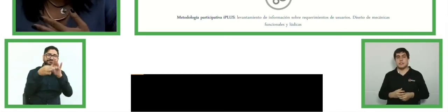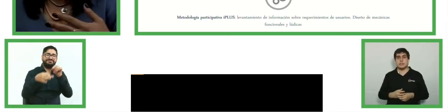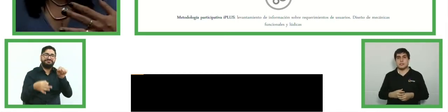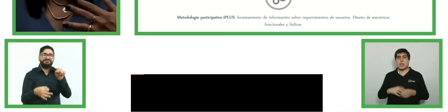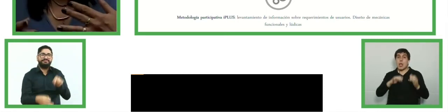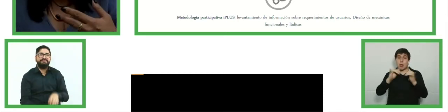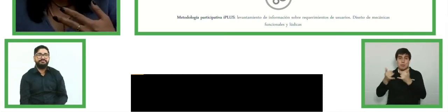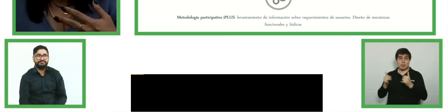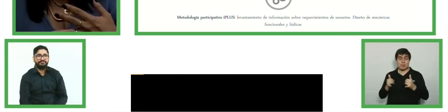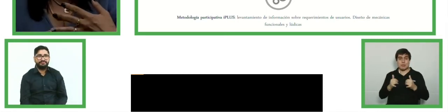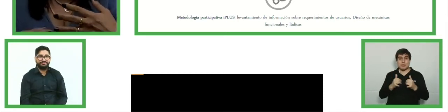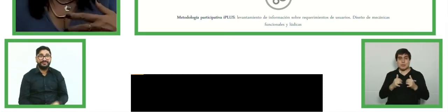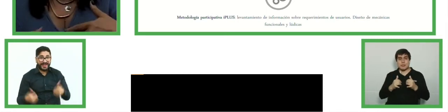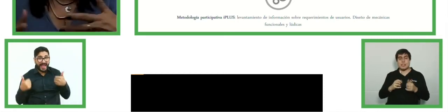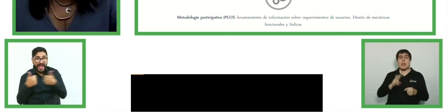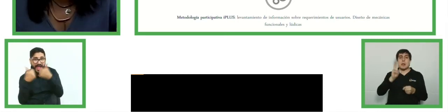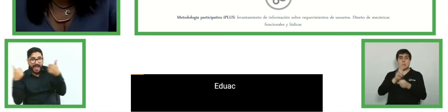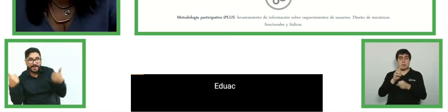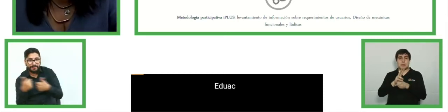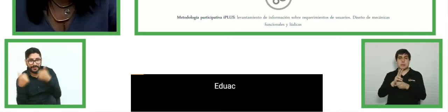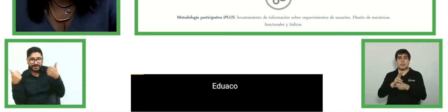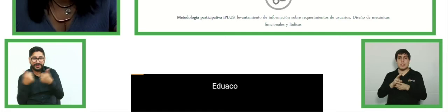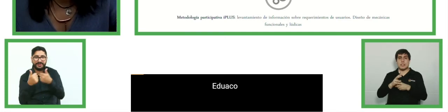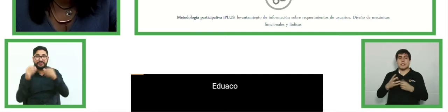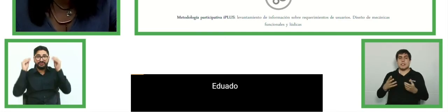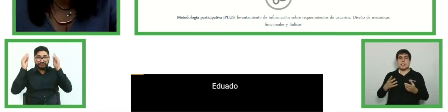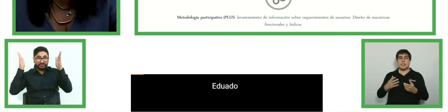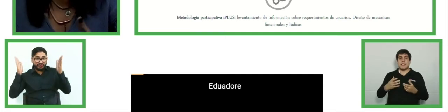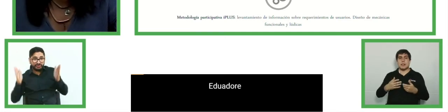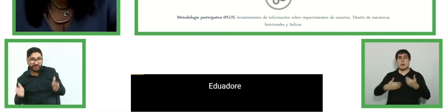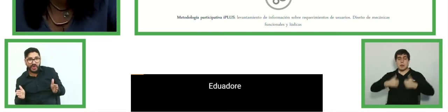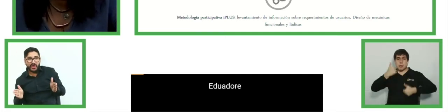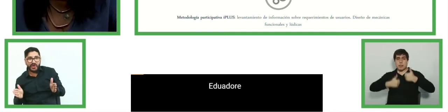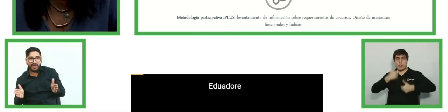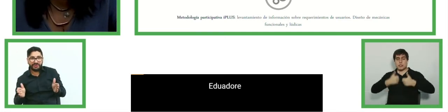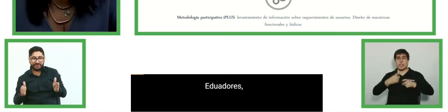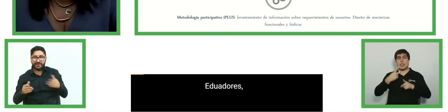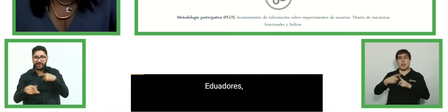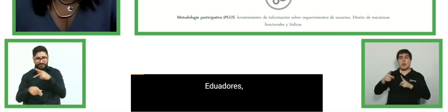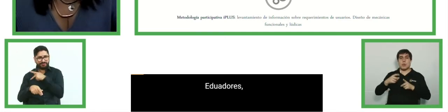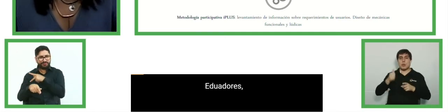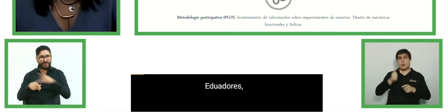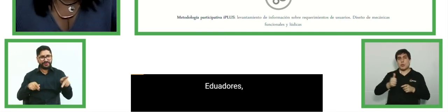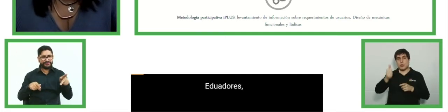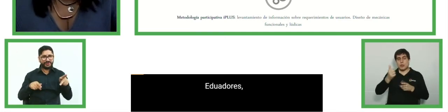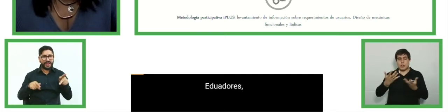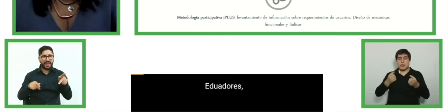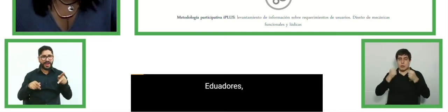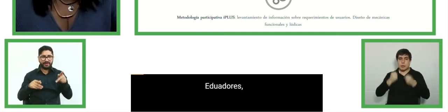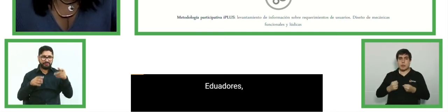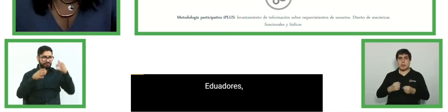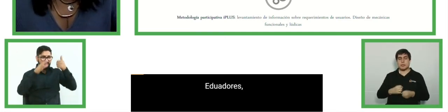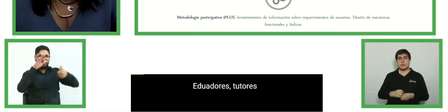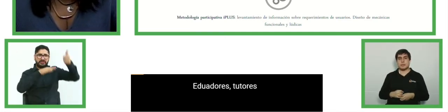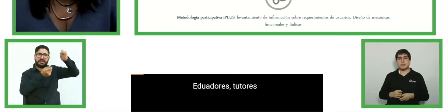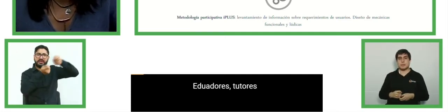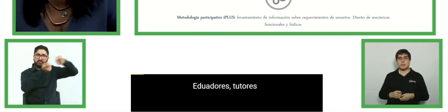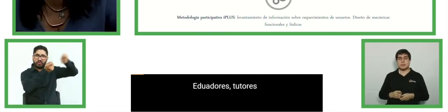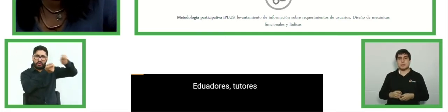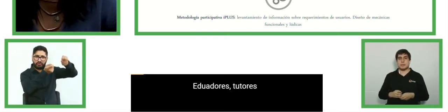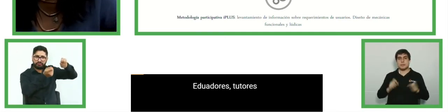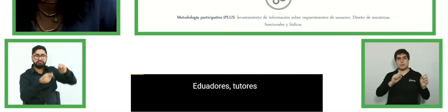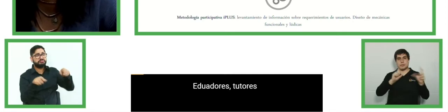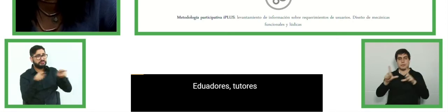jugadores, tutores, terapeutas, administrativos o directivos de la organización.